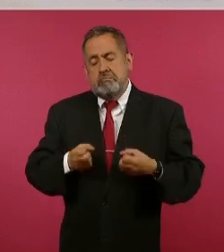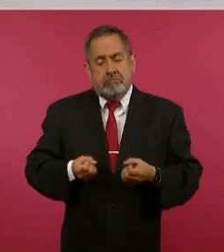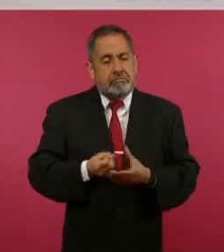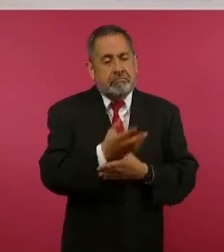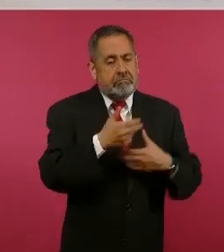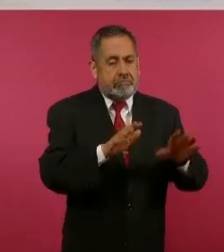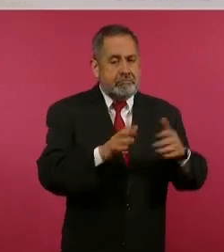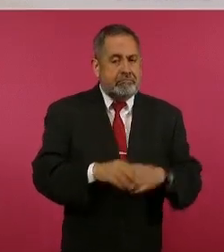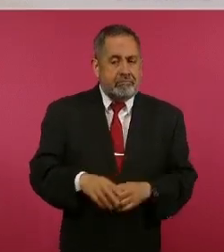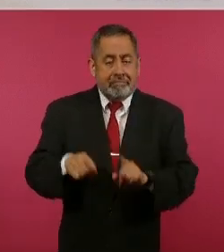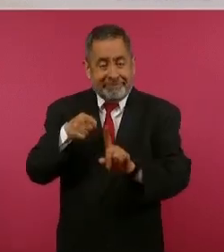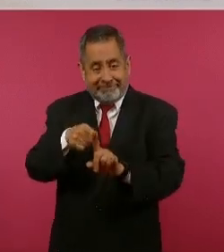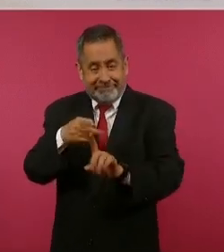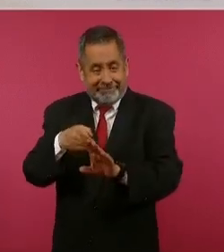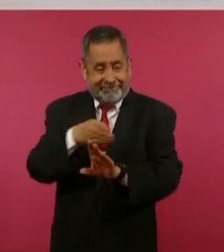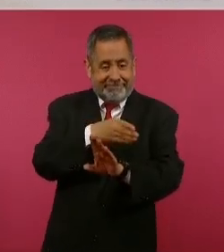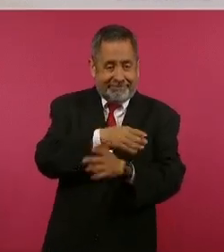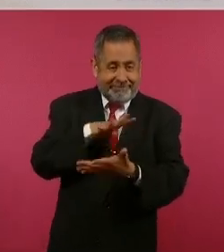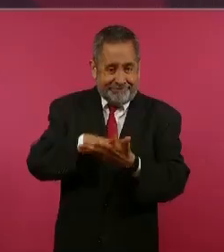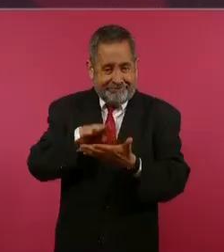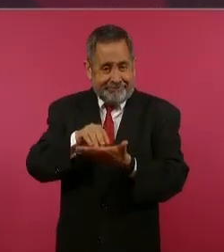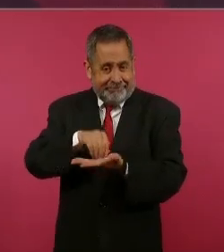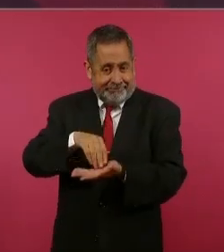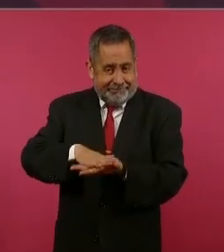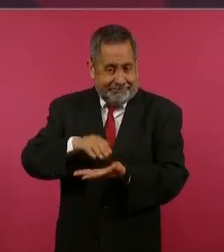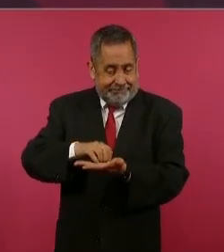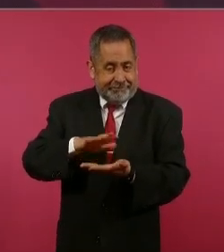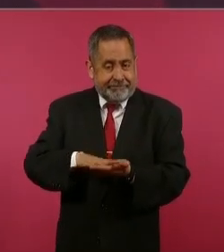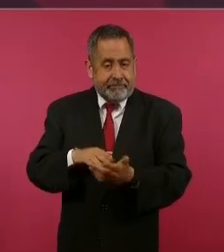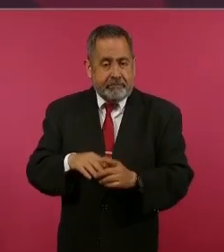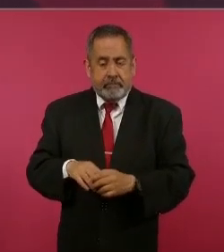cuente con antecedentes penales.